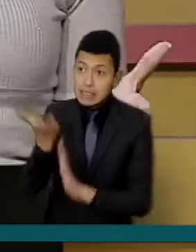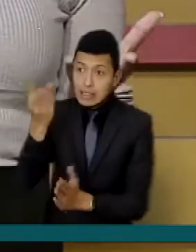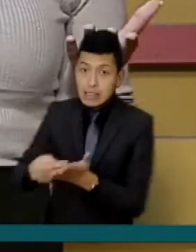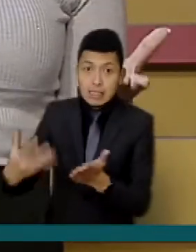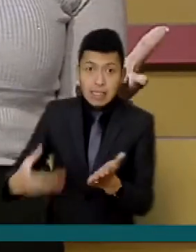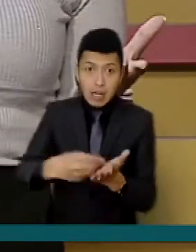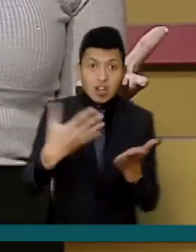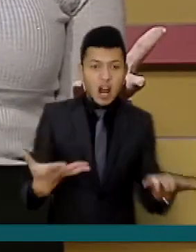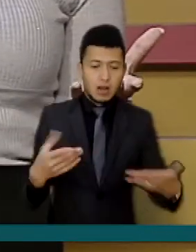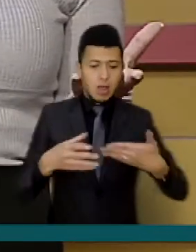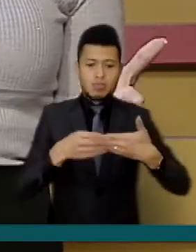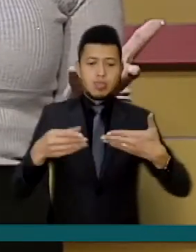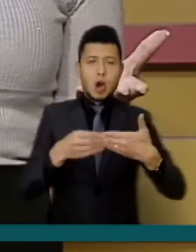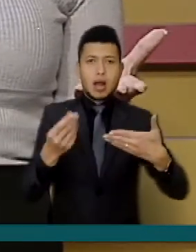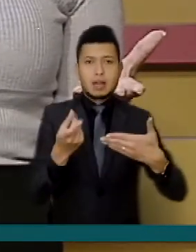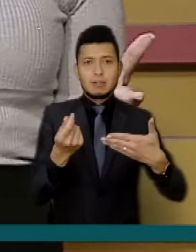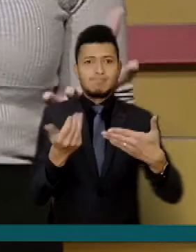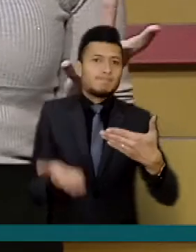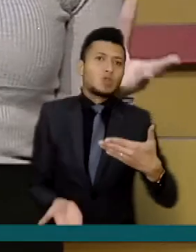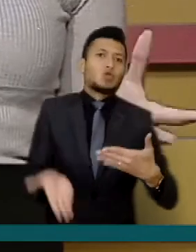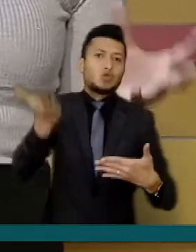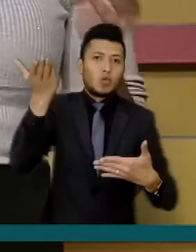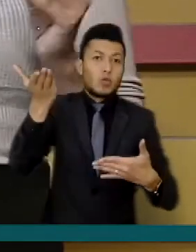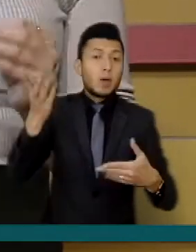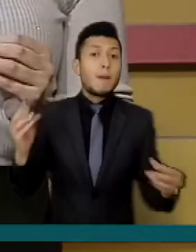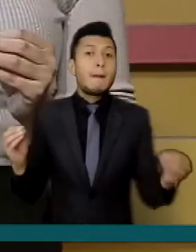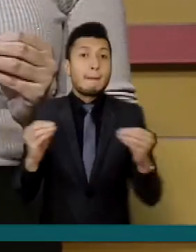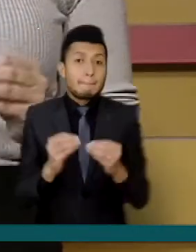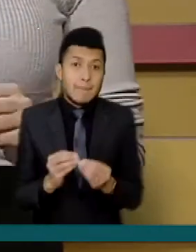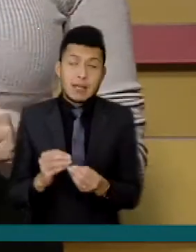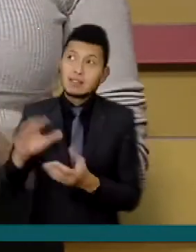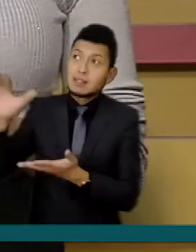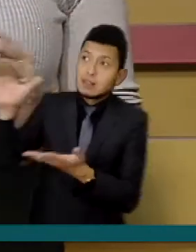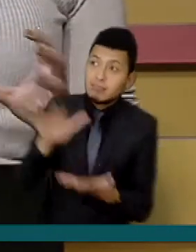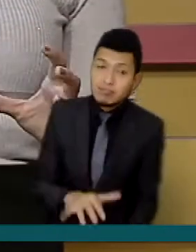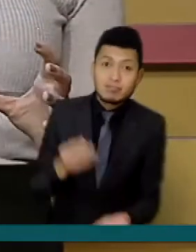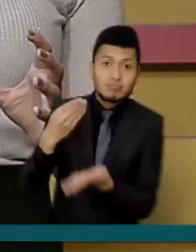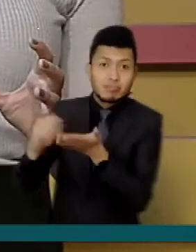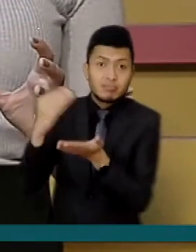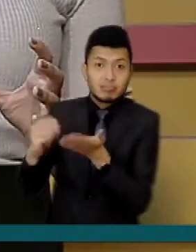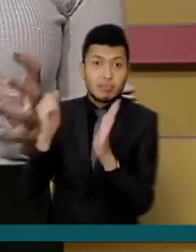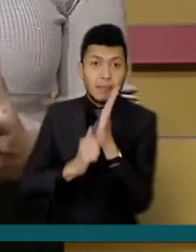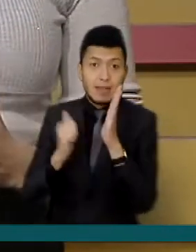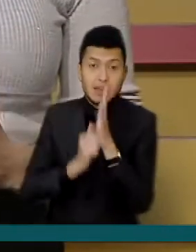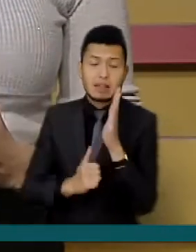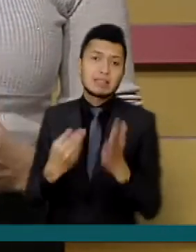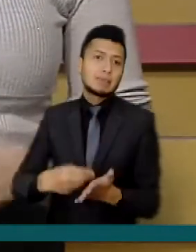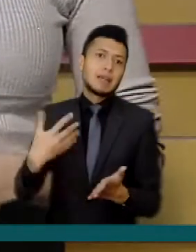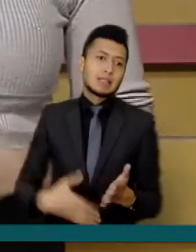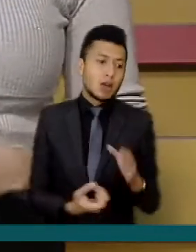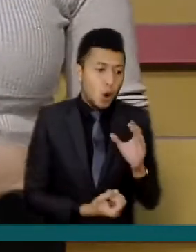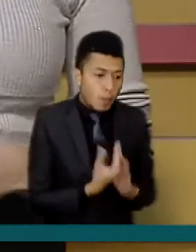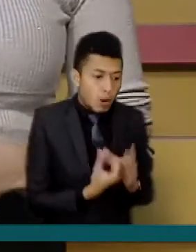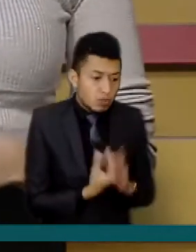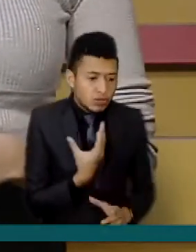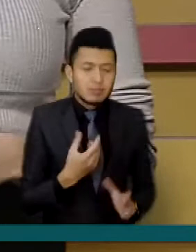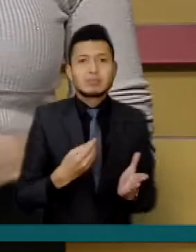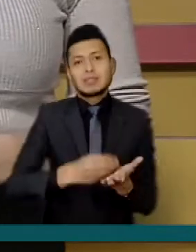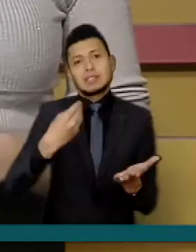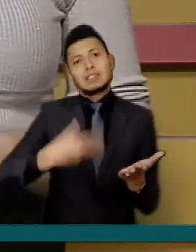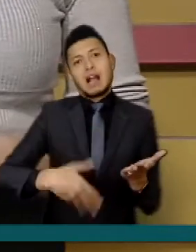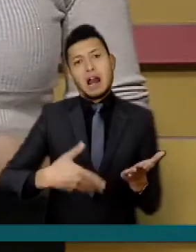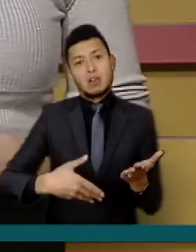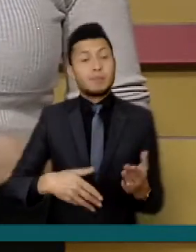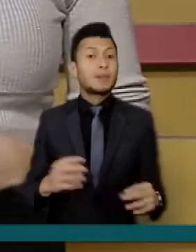Por un lado, el precio del dólar, que ha aumentado, e importar los insumos hace que todo se vuelva más caro y producir también.